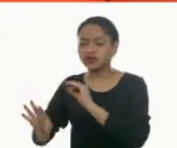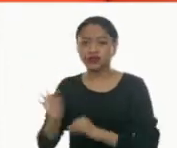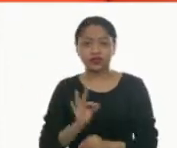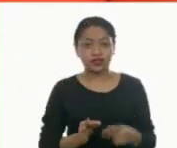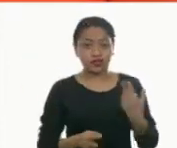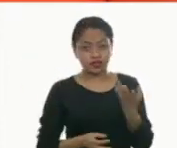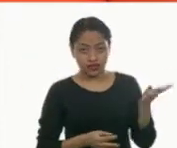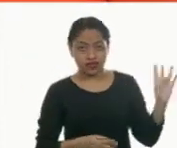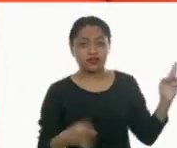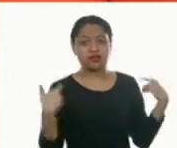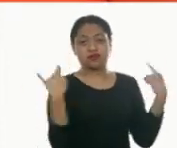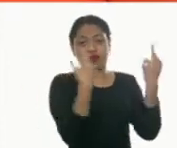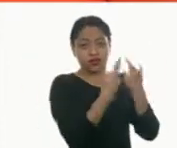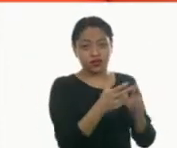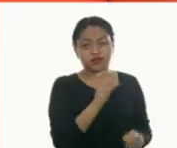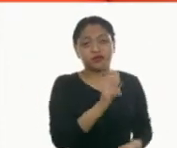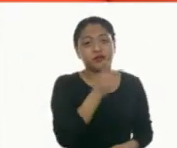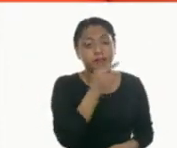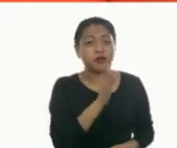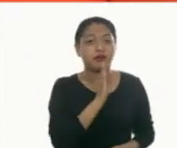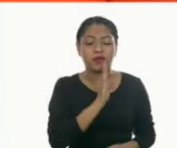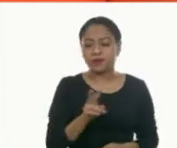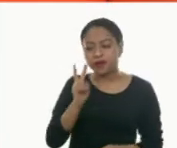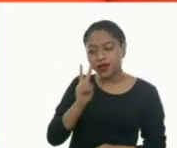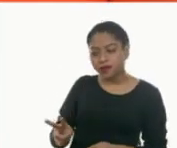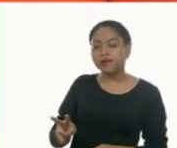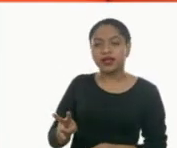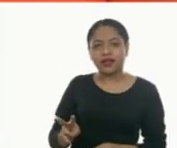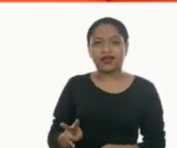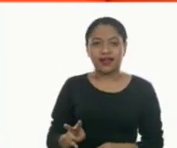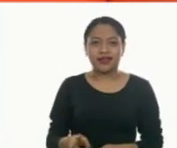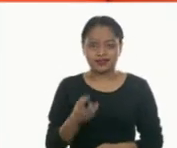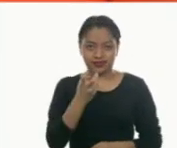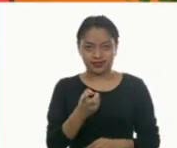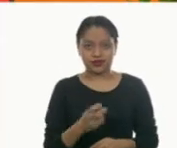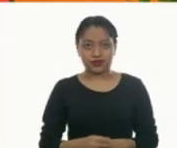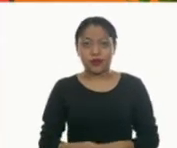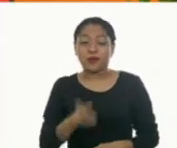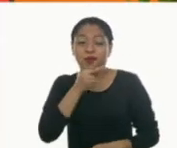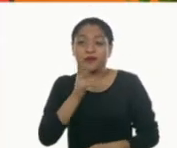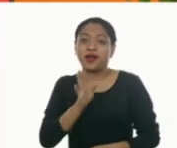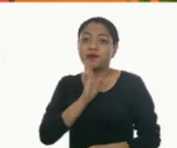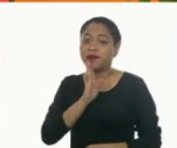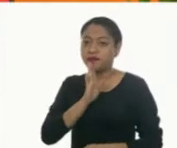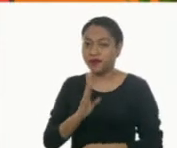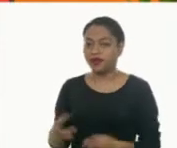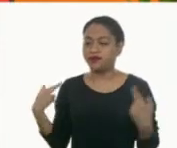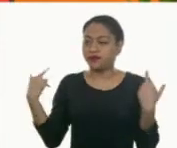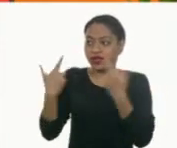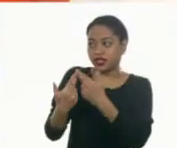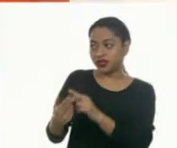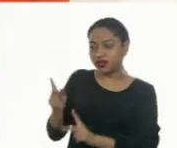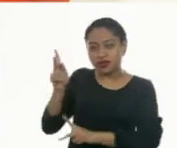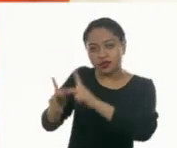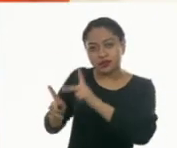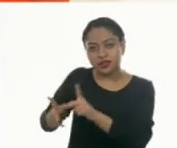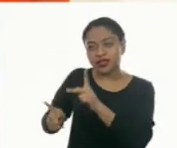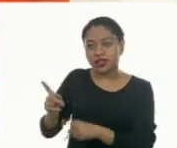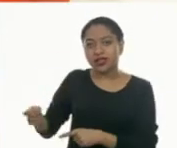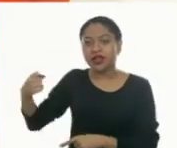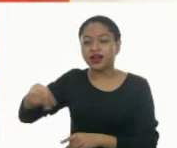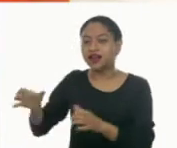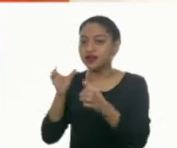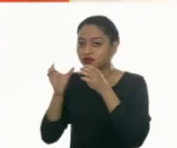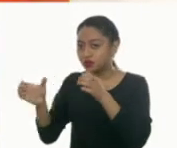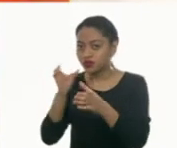que están en casa tengan esa comunicación con los maestros y saben cuáles como las habilidades y no ver lo